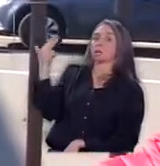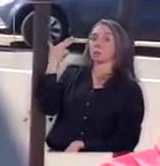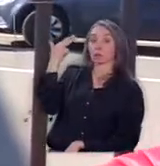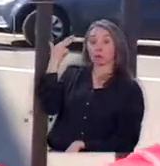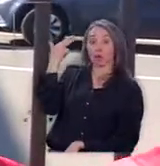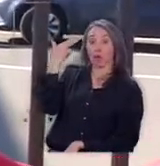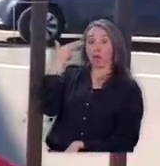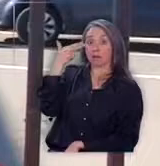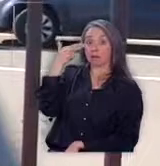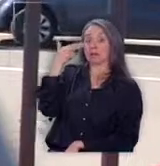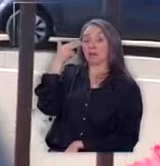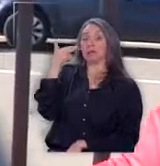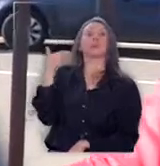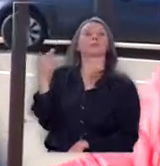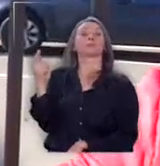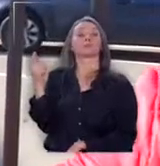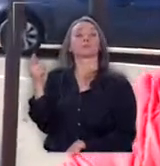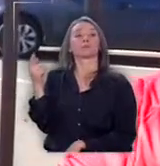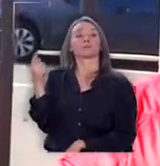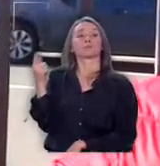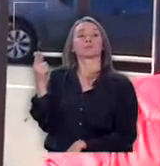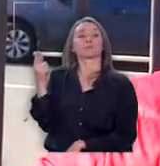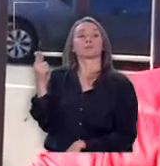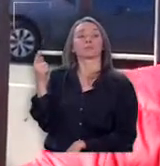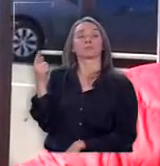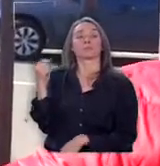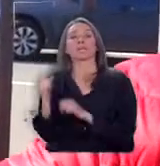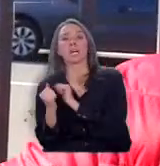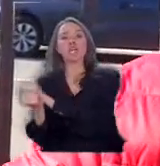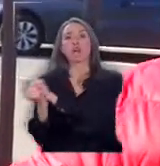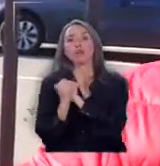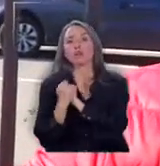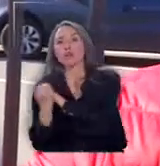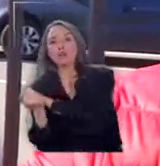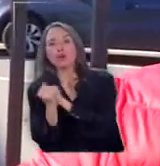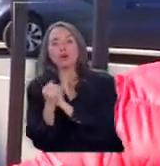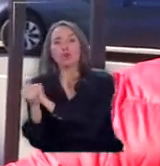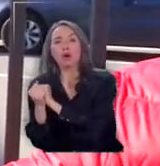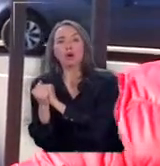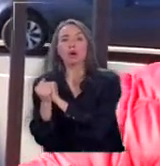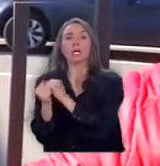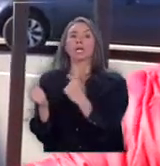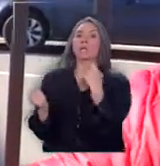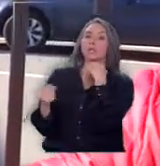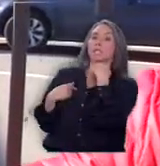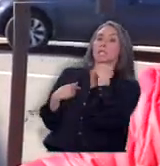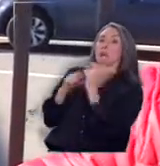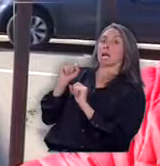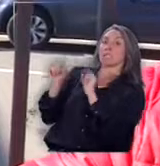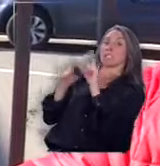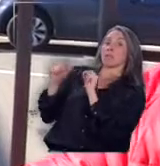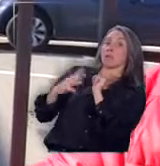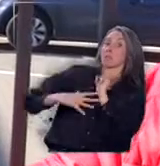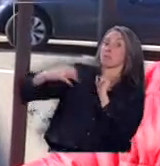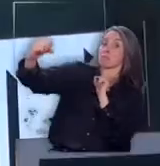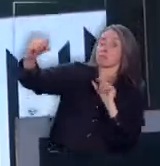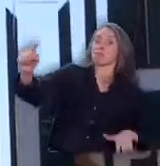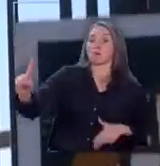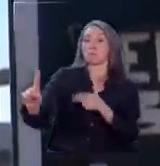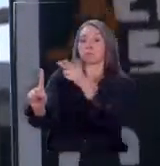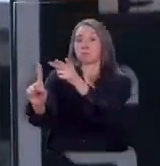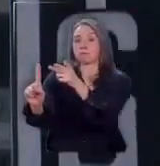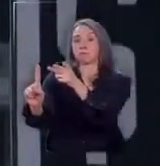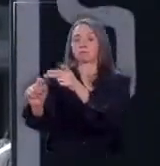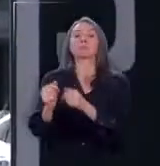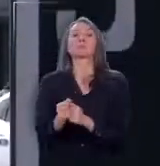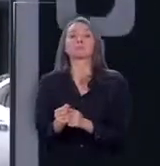fuego en donde procede a se procede a hacer un forcejeo y la víctima procede a defenderse produciéndose un intercambio de disparo